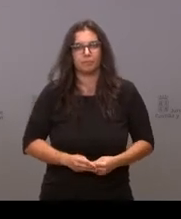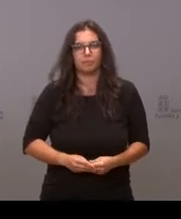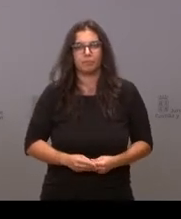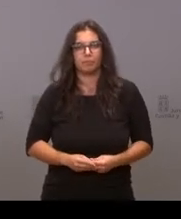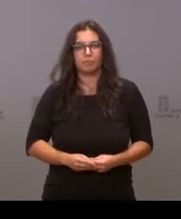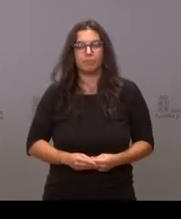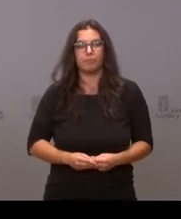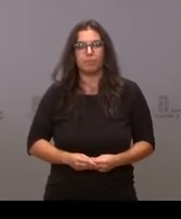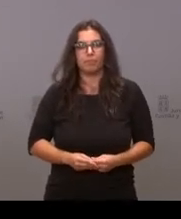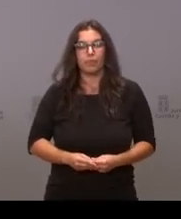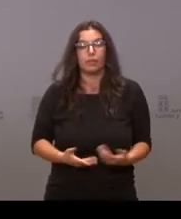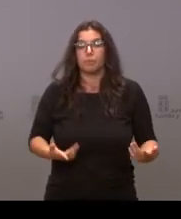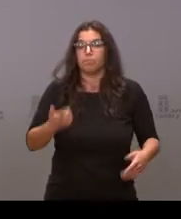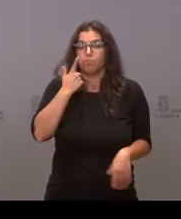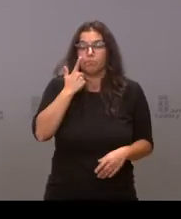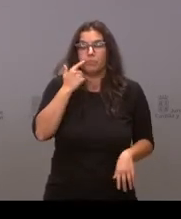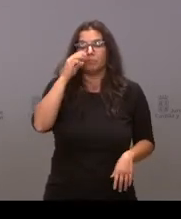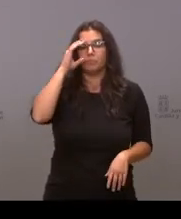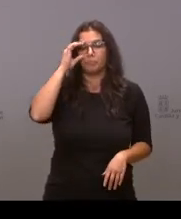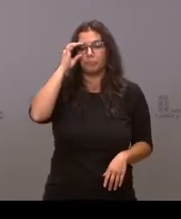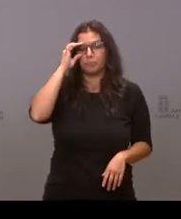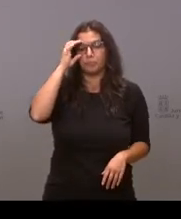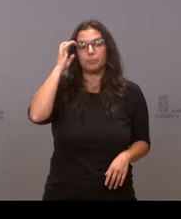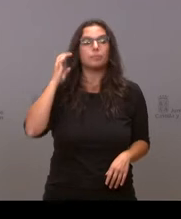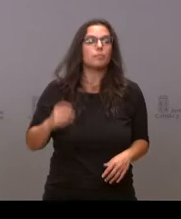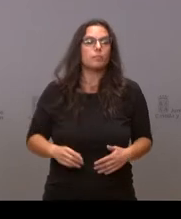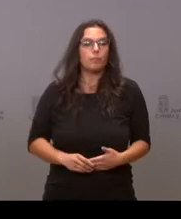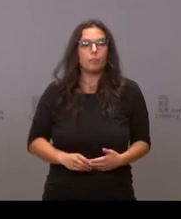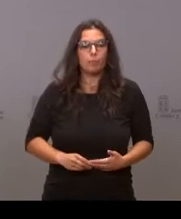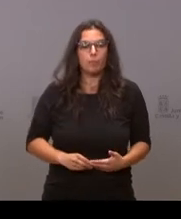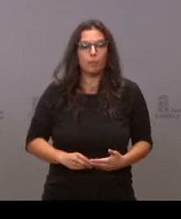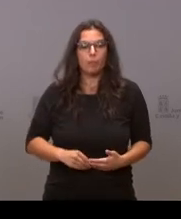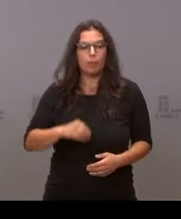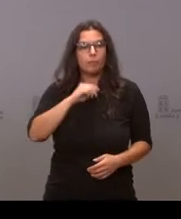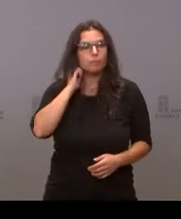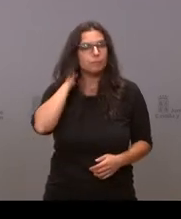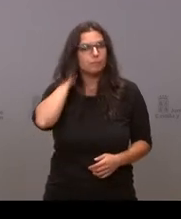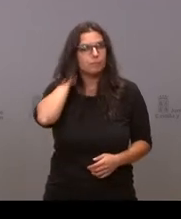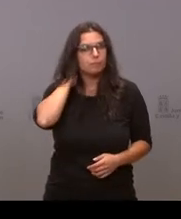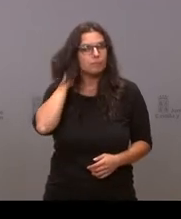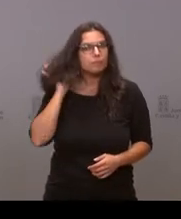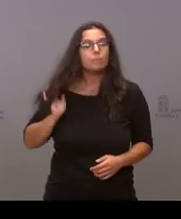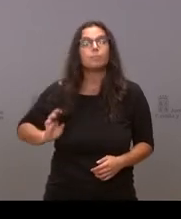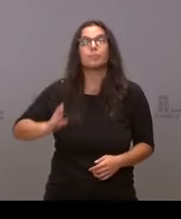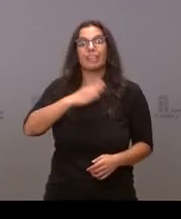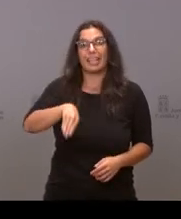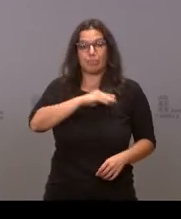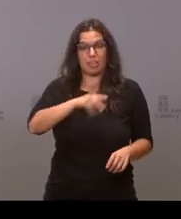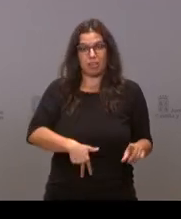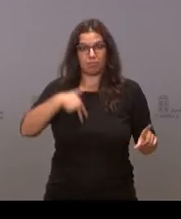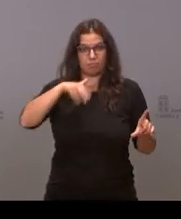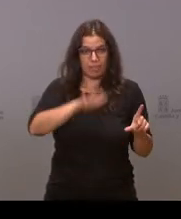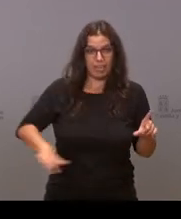bueno mire lo que interesa a españa en su conjunto debe